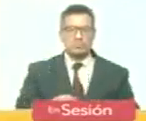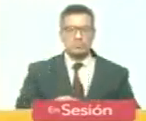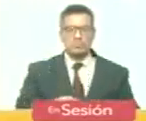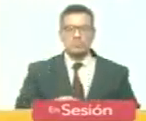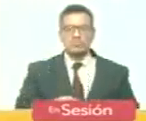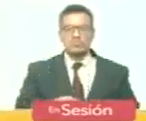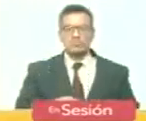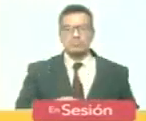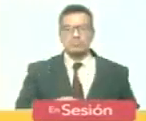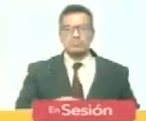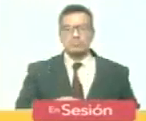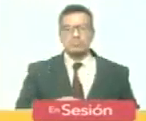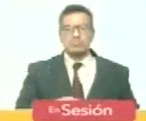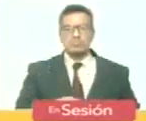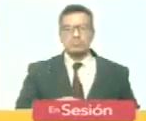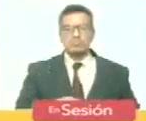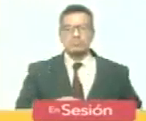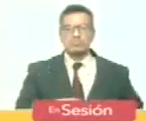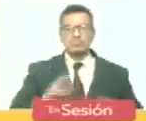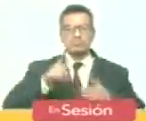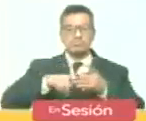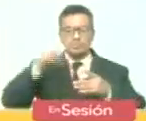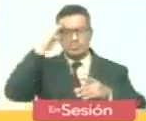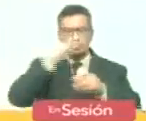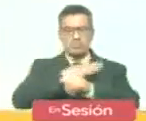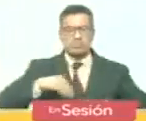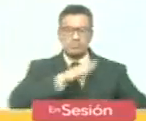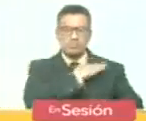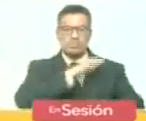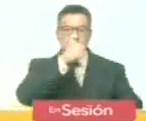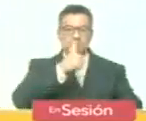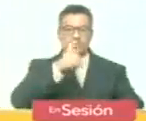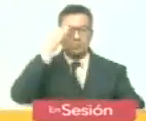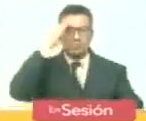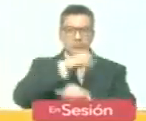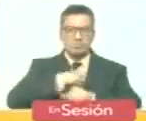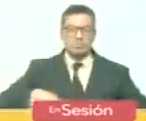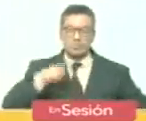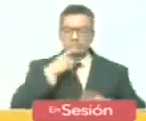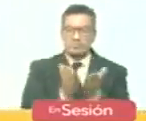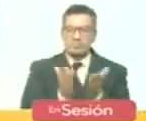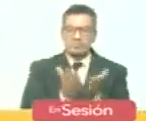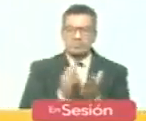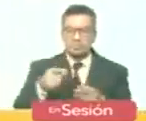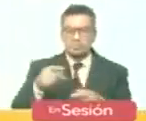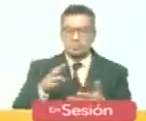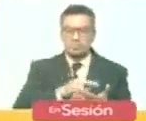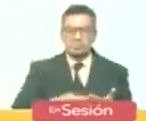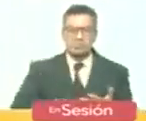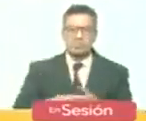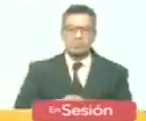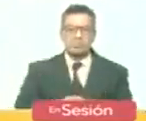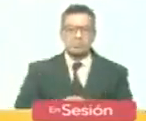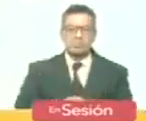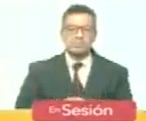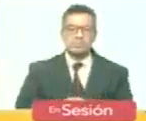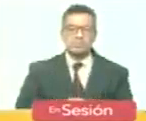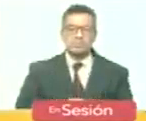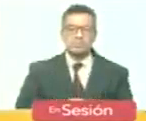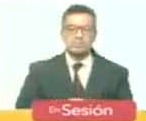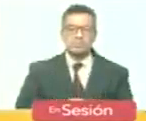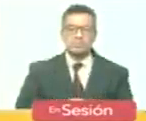el alto mando militar, con Padrino López, y le digo, usted tiene que estudiar esta cosa. Yo no sé si lo honesto, yo creo que sí, porque son gente buena y